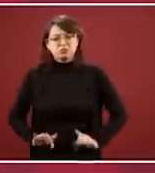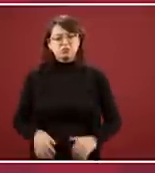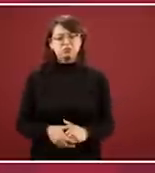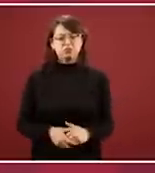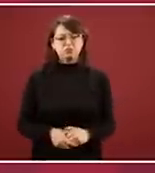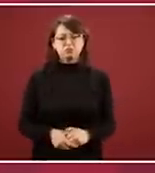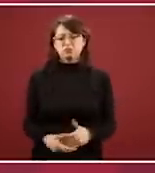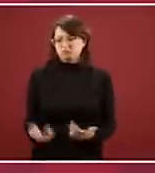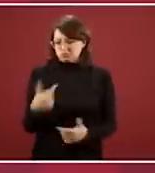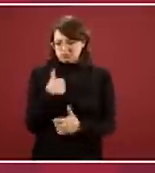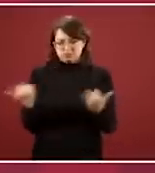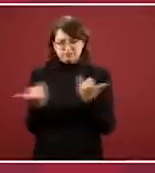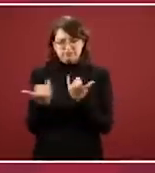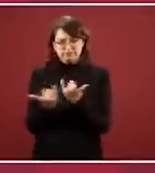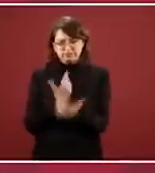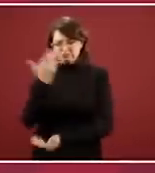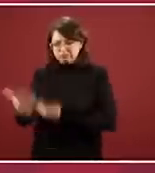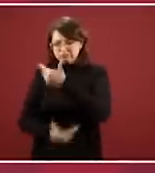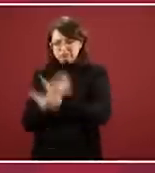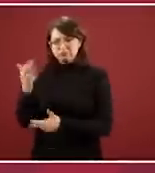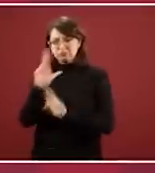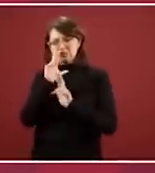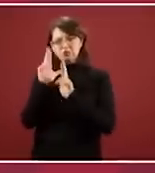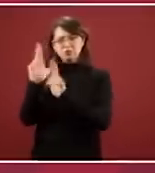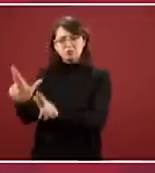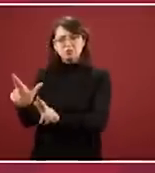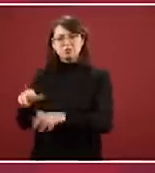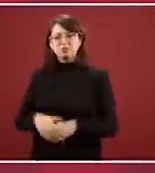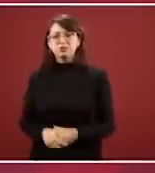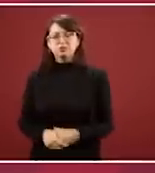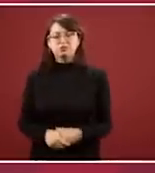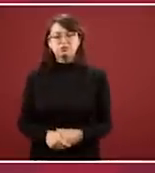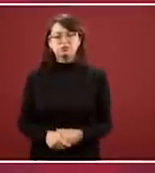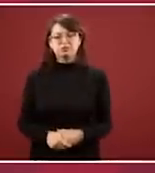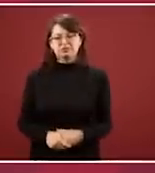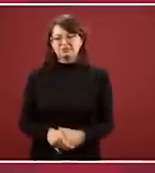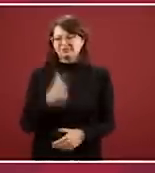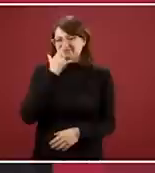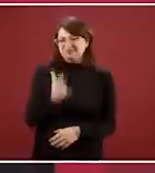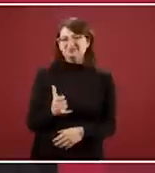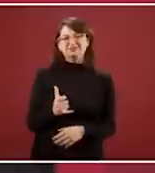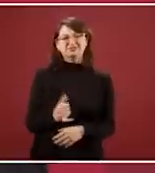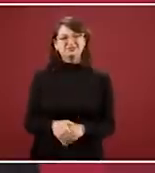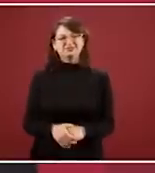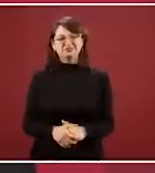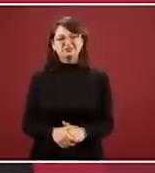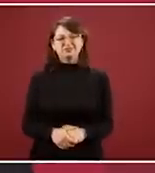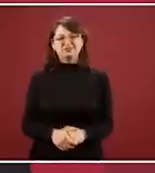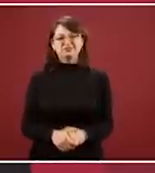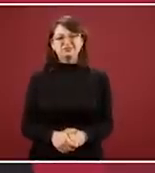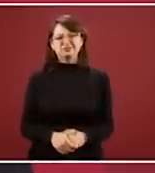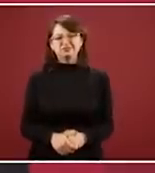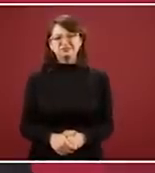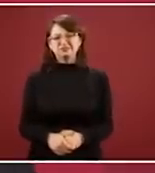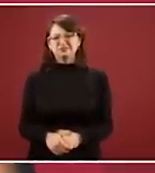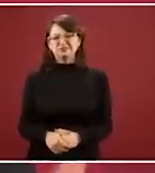y yo también los trato con mucho respeto. Por eso me extraña, o sea, que